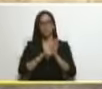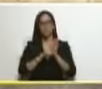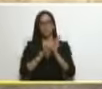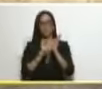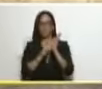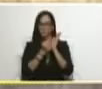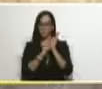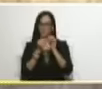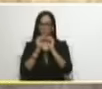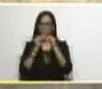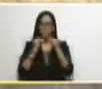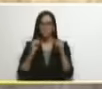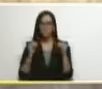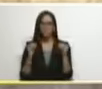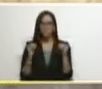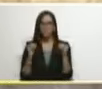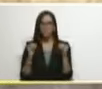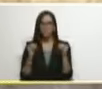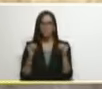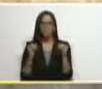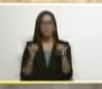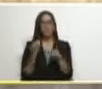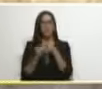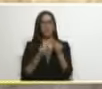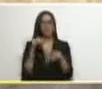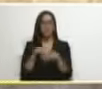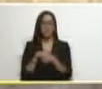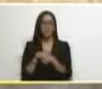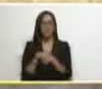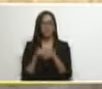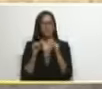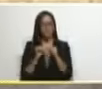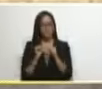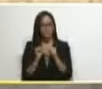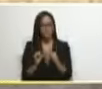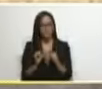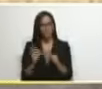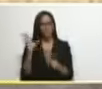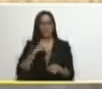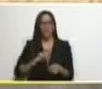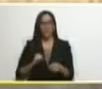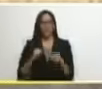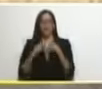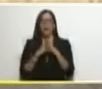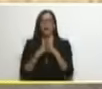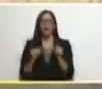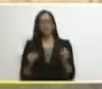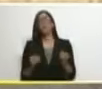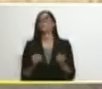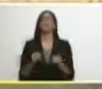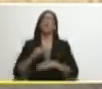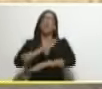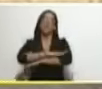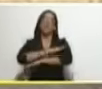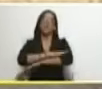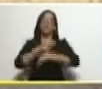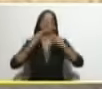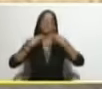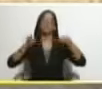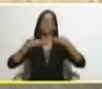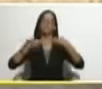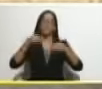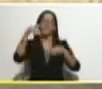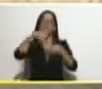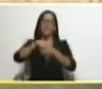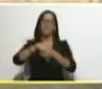y establecer la elección continua y soberana a todos los cargos públicos electos